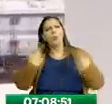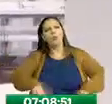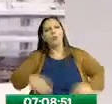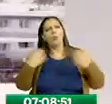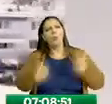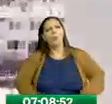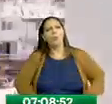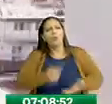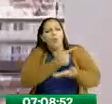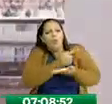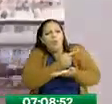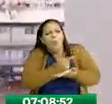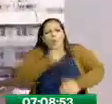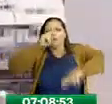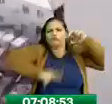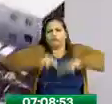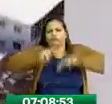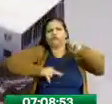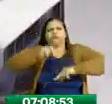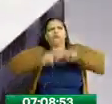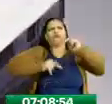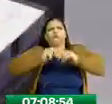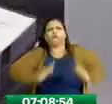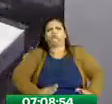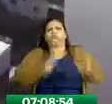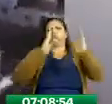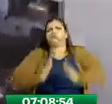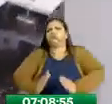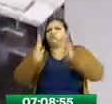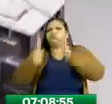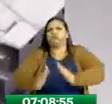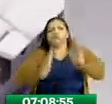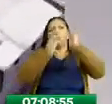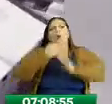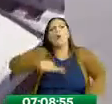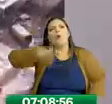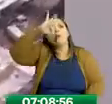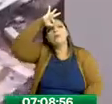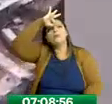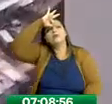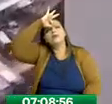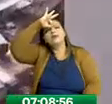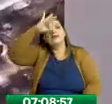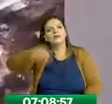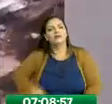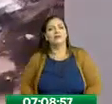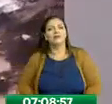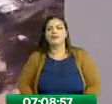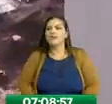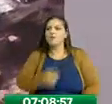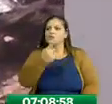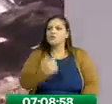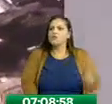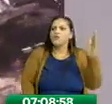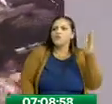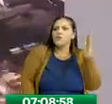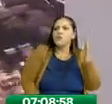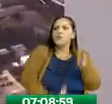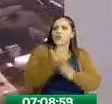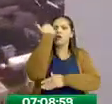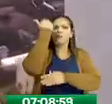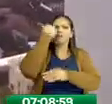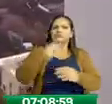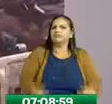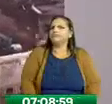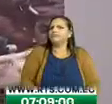El pasado 23 de enero, los albañiles empezaron la construcción. Así, el nuevo hospital está